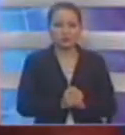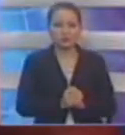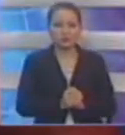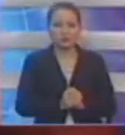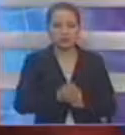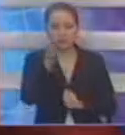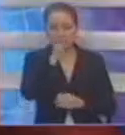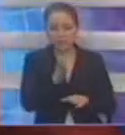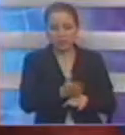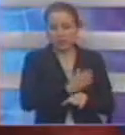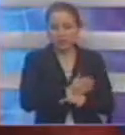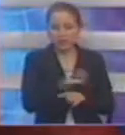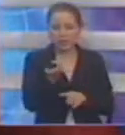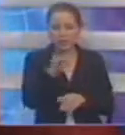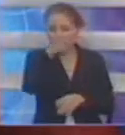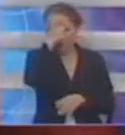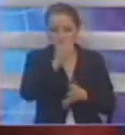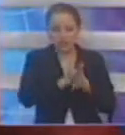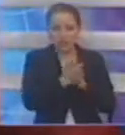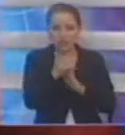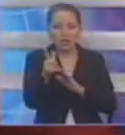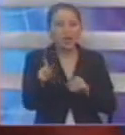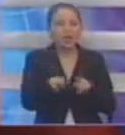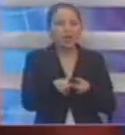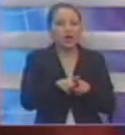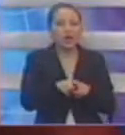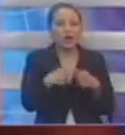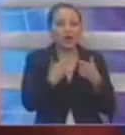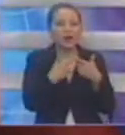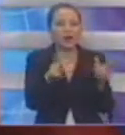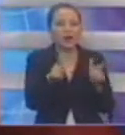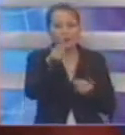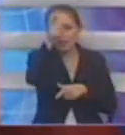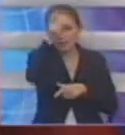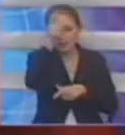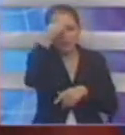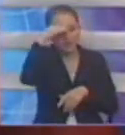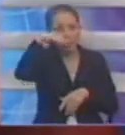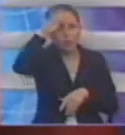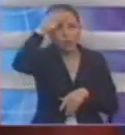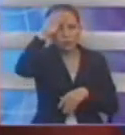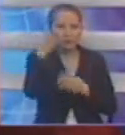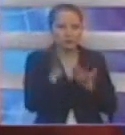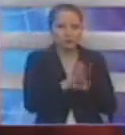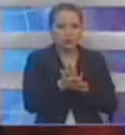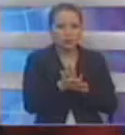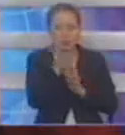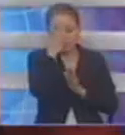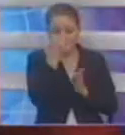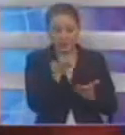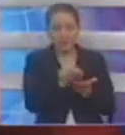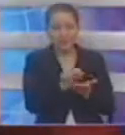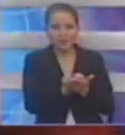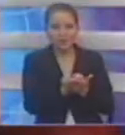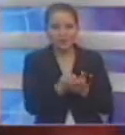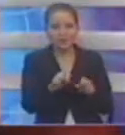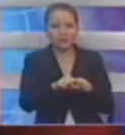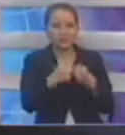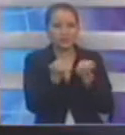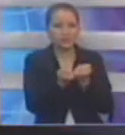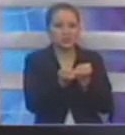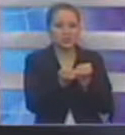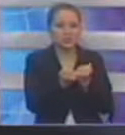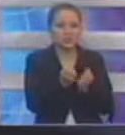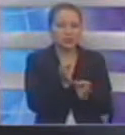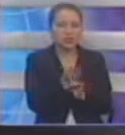hubo nunca, en el caso de Alemania Oriental y como hasta ahora en Cuba, libertad. Pero también por el hecho de que económicamente el socialismo no